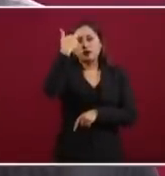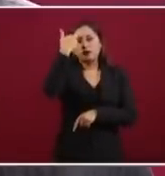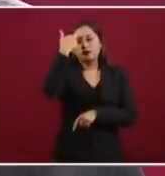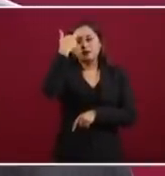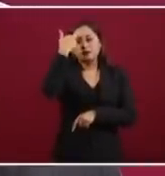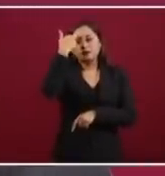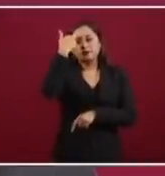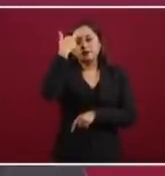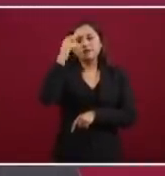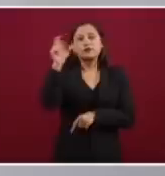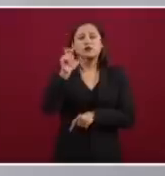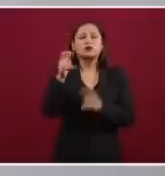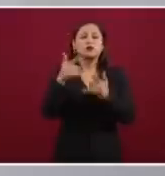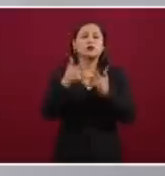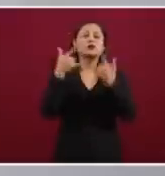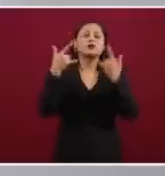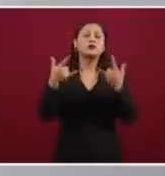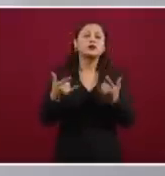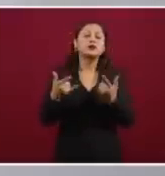el que va a la plaza de toros,